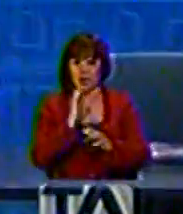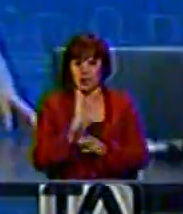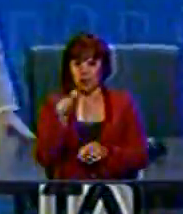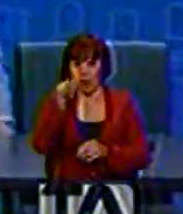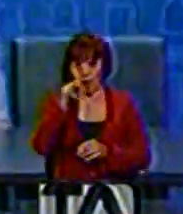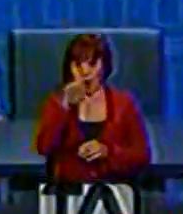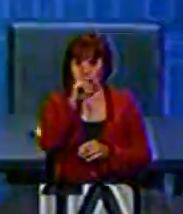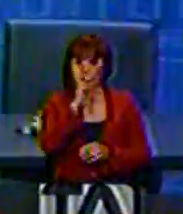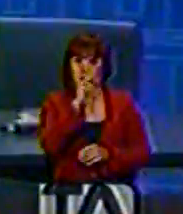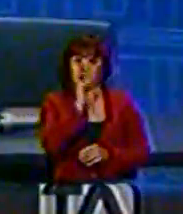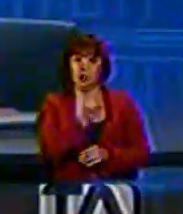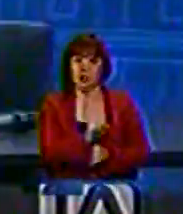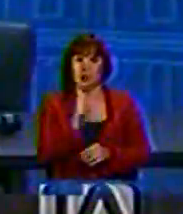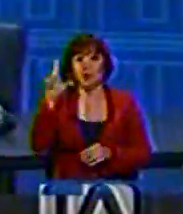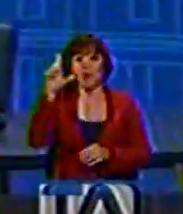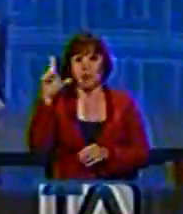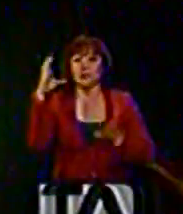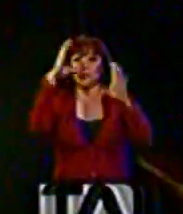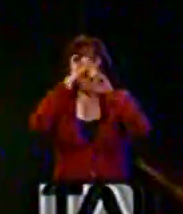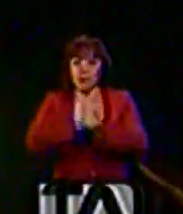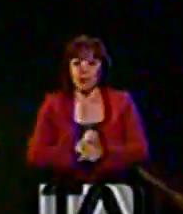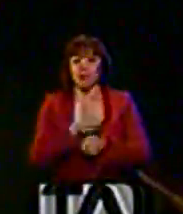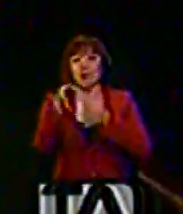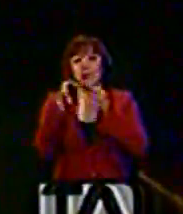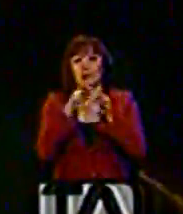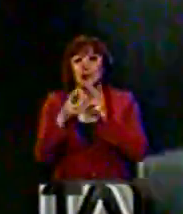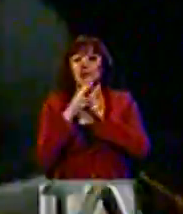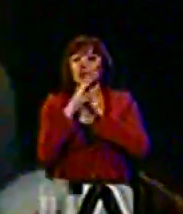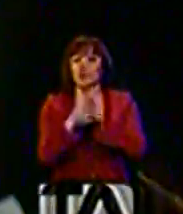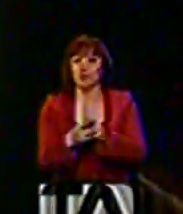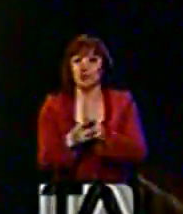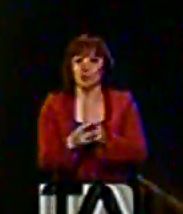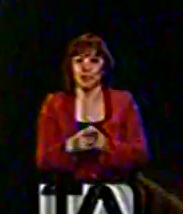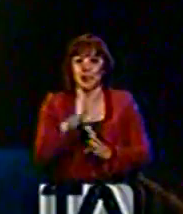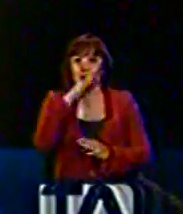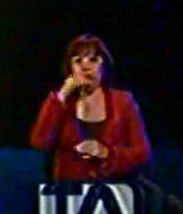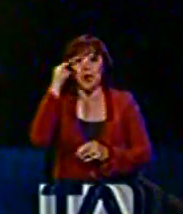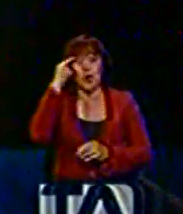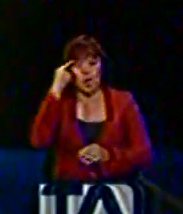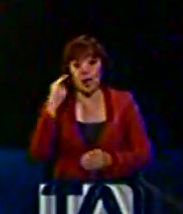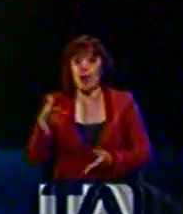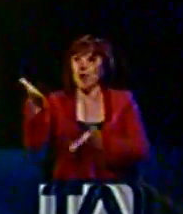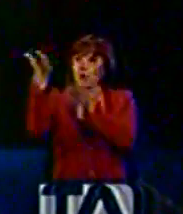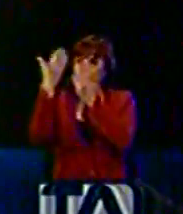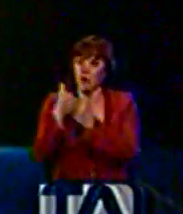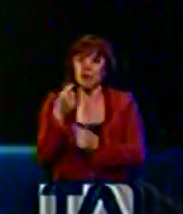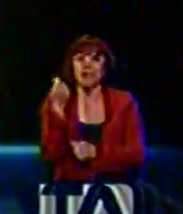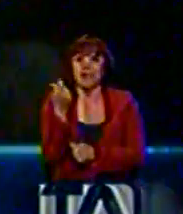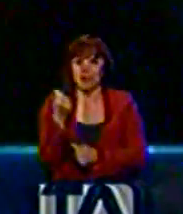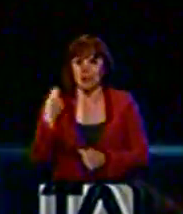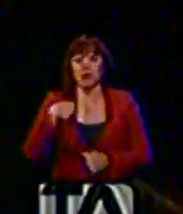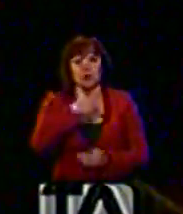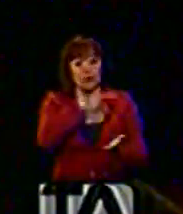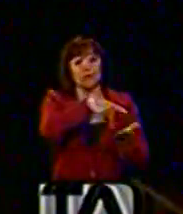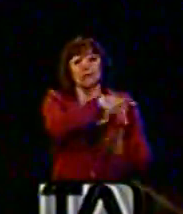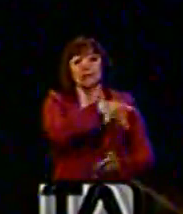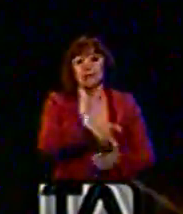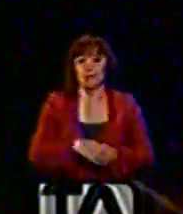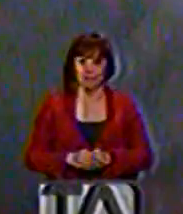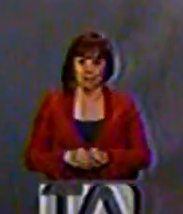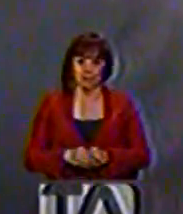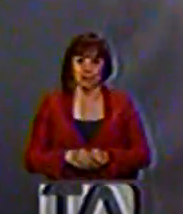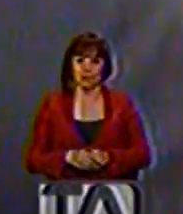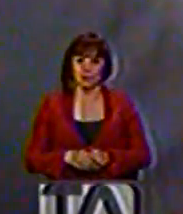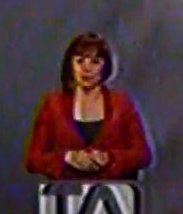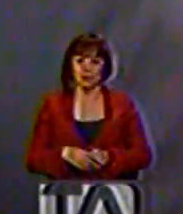noche de este lunes, al ser consultado por el tema, respondió: que Correa devuelva la plata y pagamos, en eso estamos. Las declaraciones del secretario de